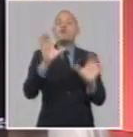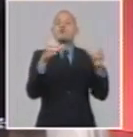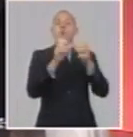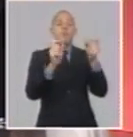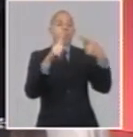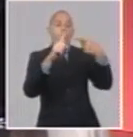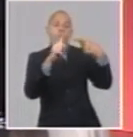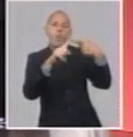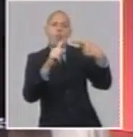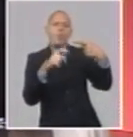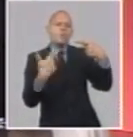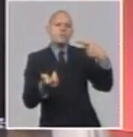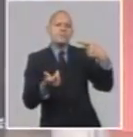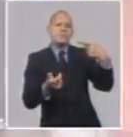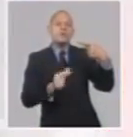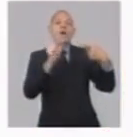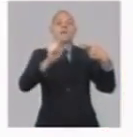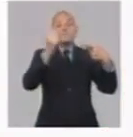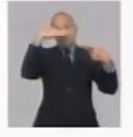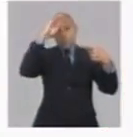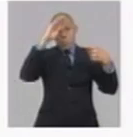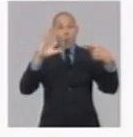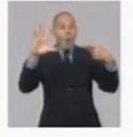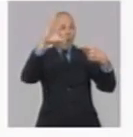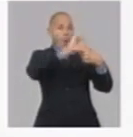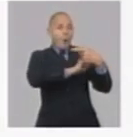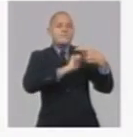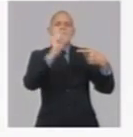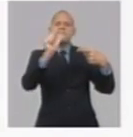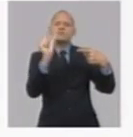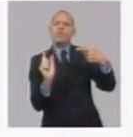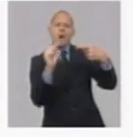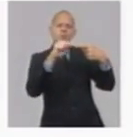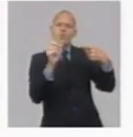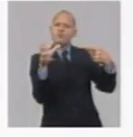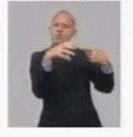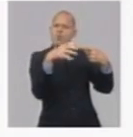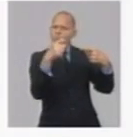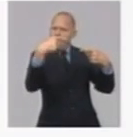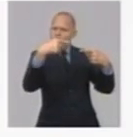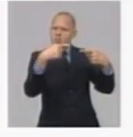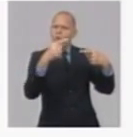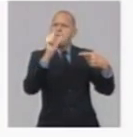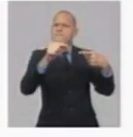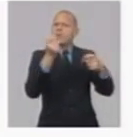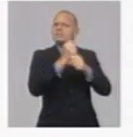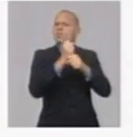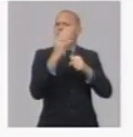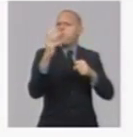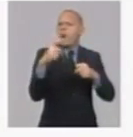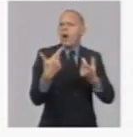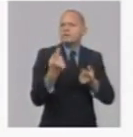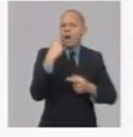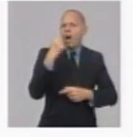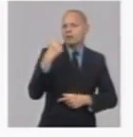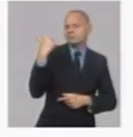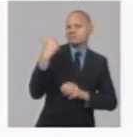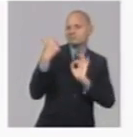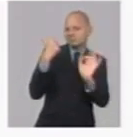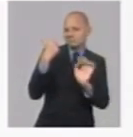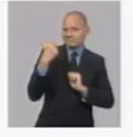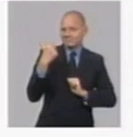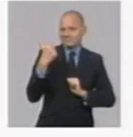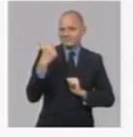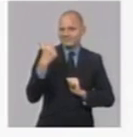tenemos 24.700 trabajadores. Y dentro de esos trabajadores hay un grupo que pertenecen al sector